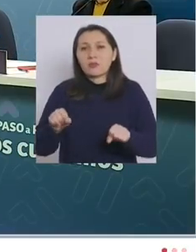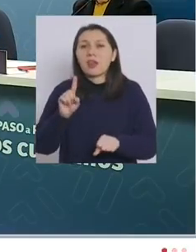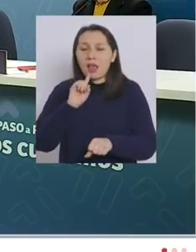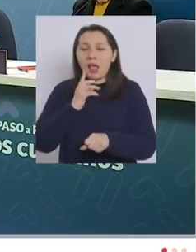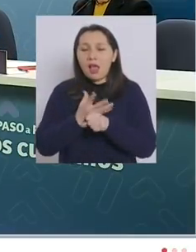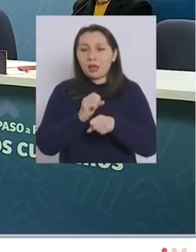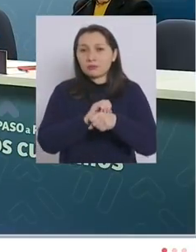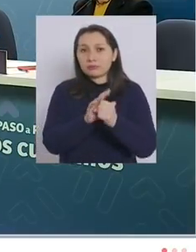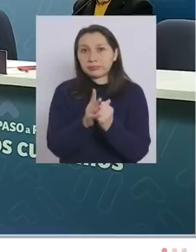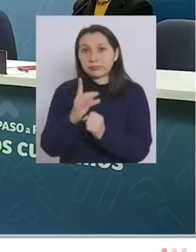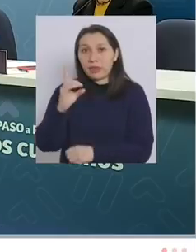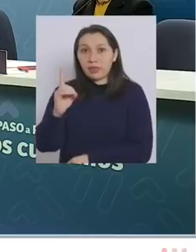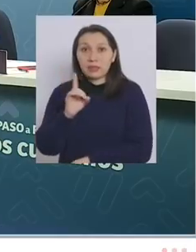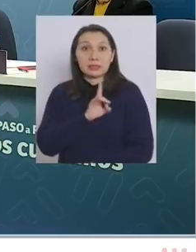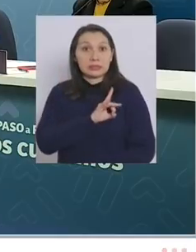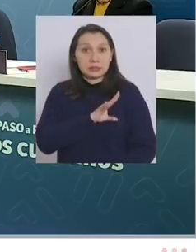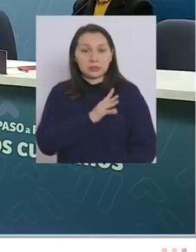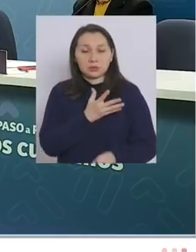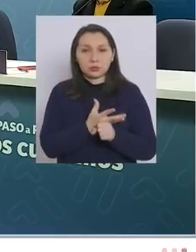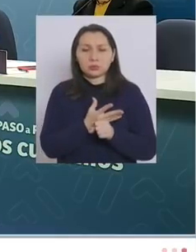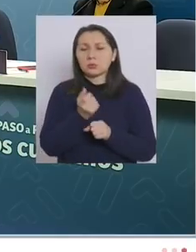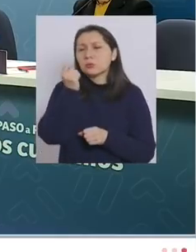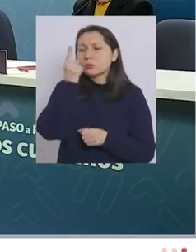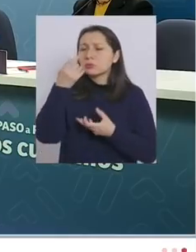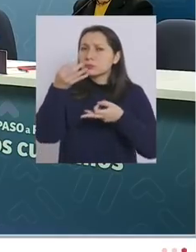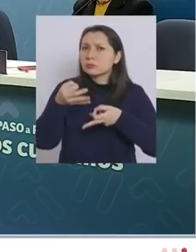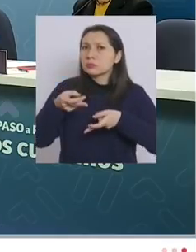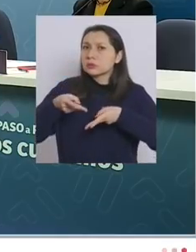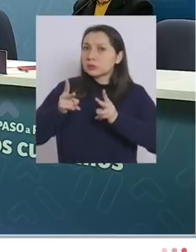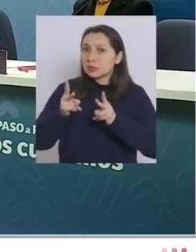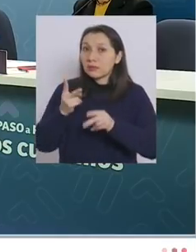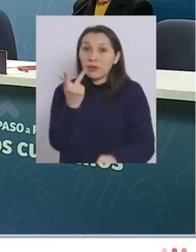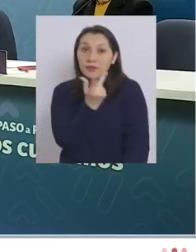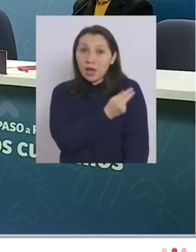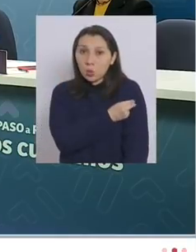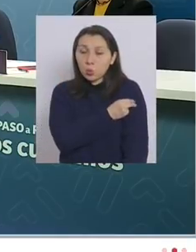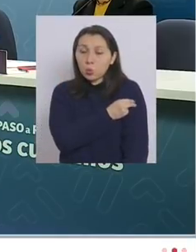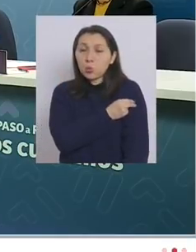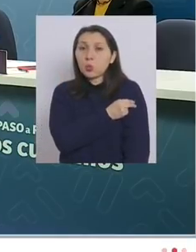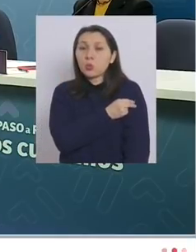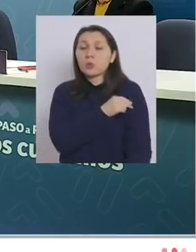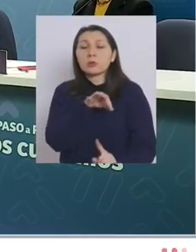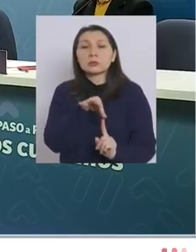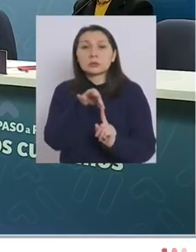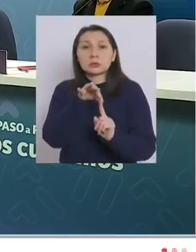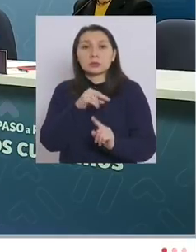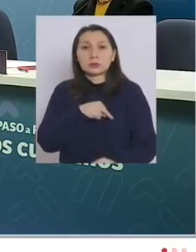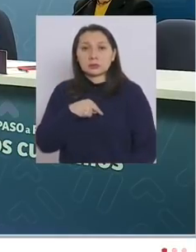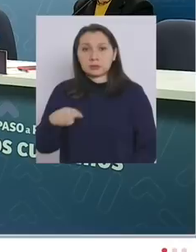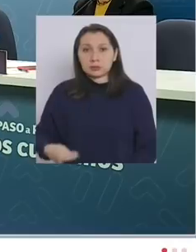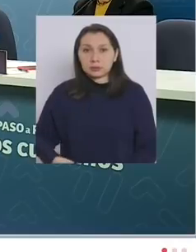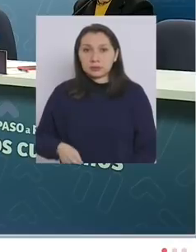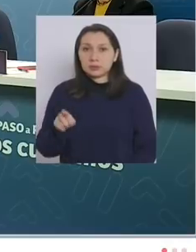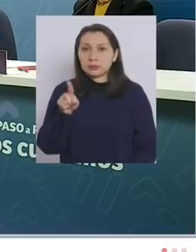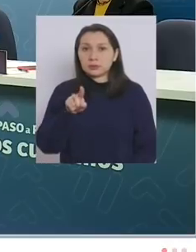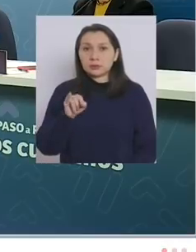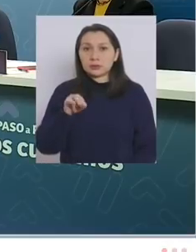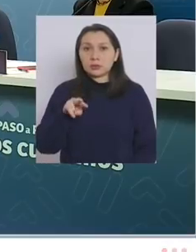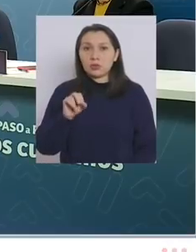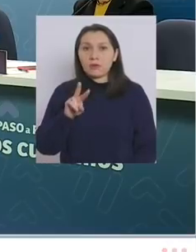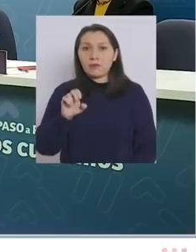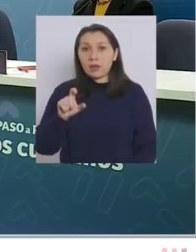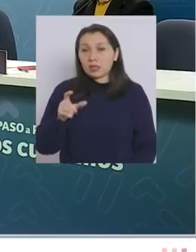de la variante Delta en el país. ¿Se sabe cuál es la efectividad actual de las vacunas, principalmente de Sinovac? Y con respecto a